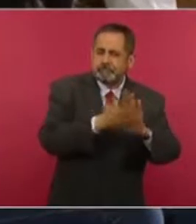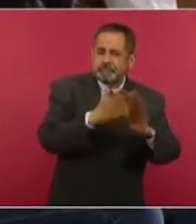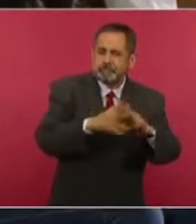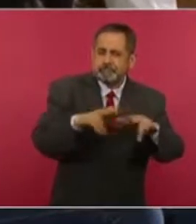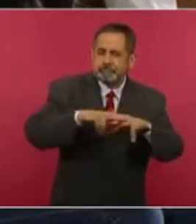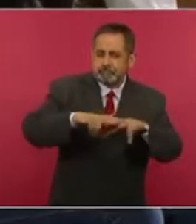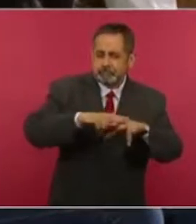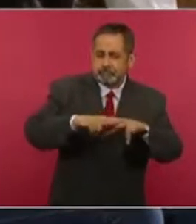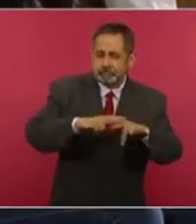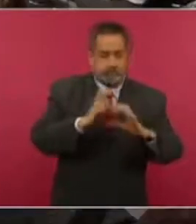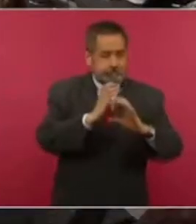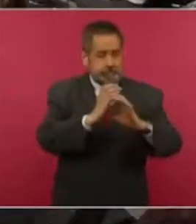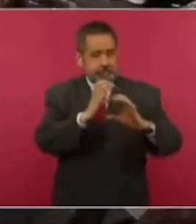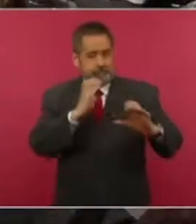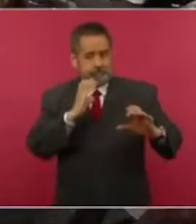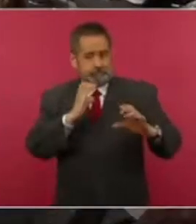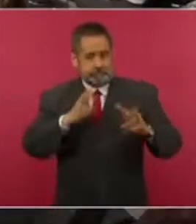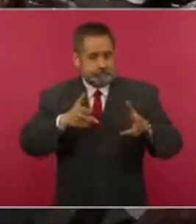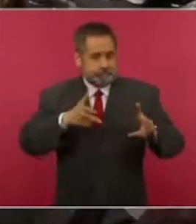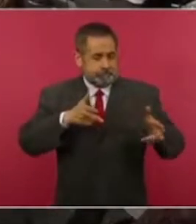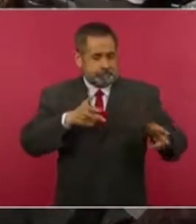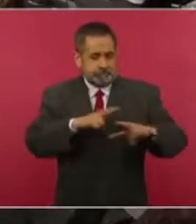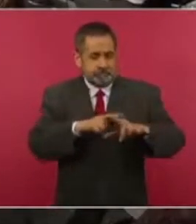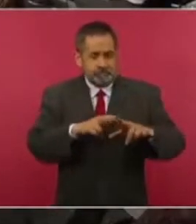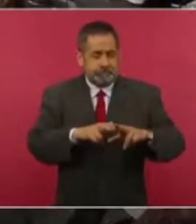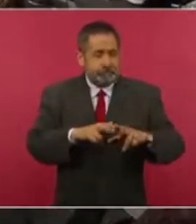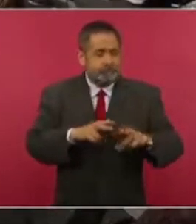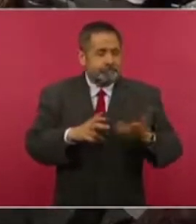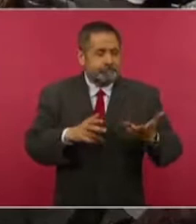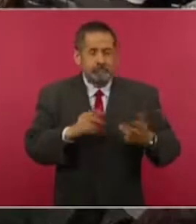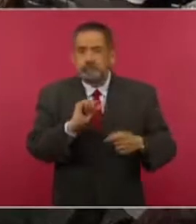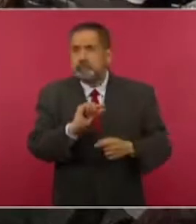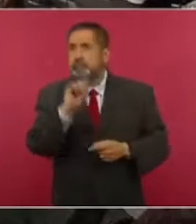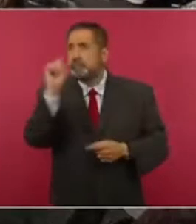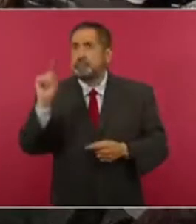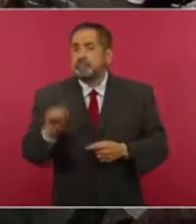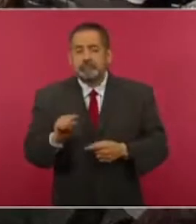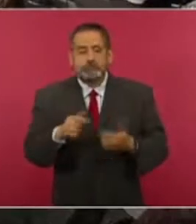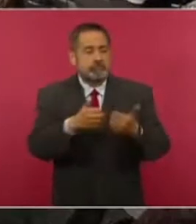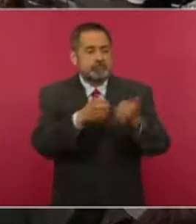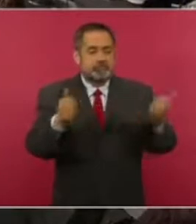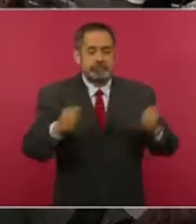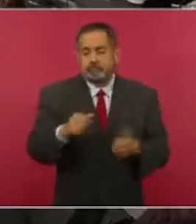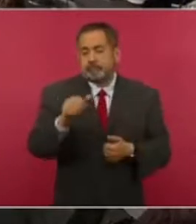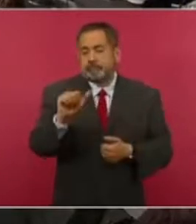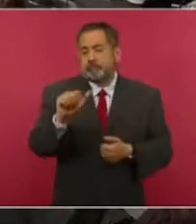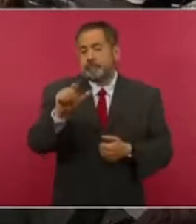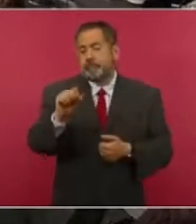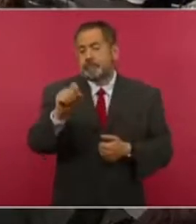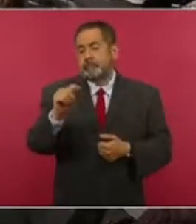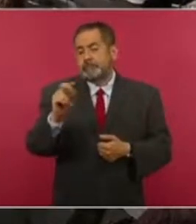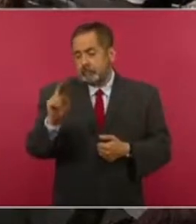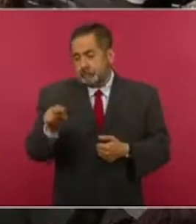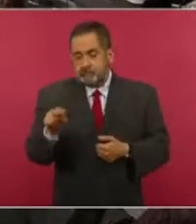y estaban separadas, dos grandes, Alstom y Bombardier,